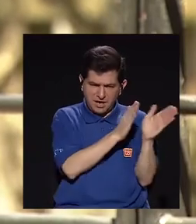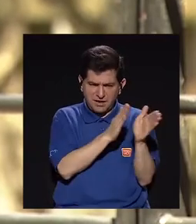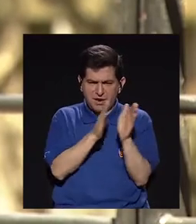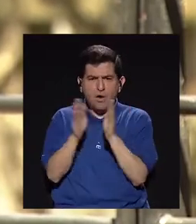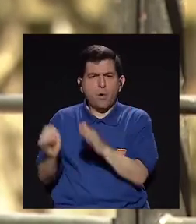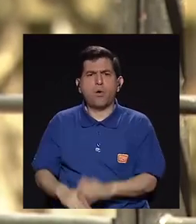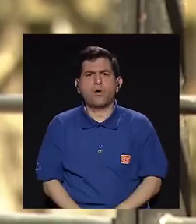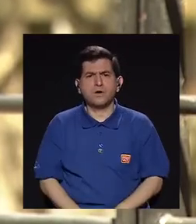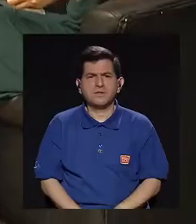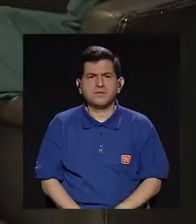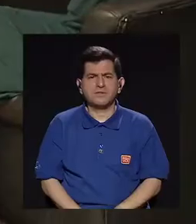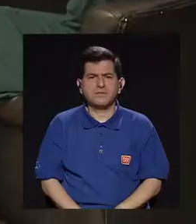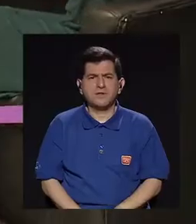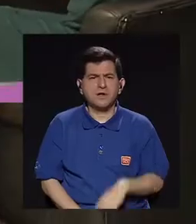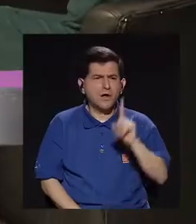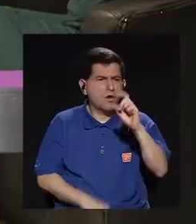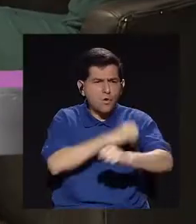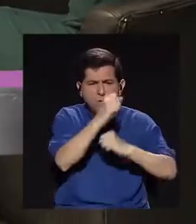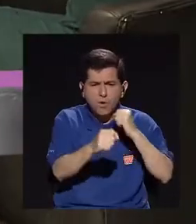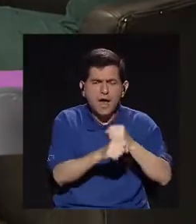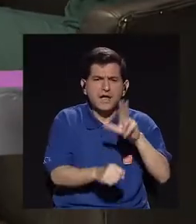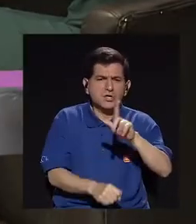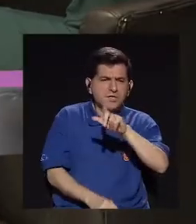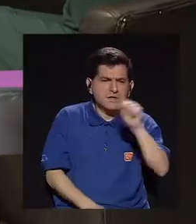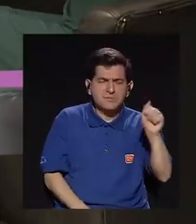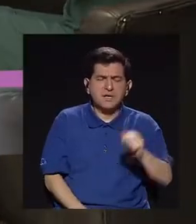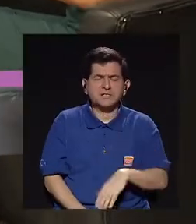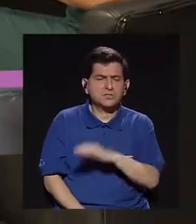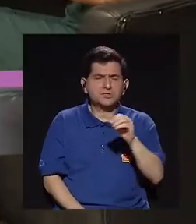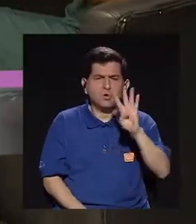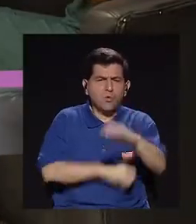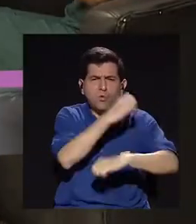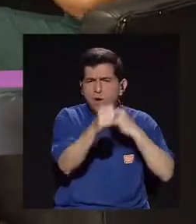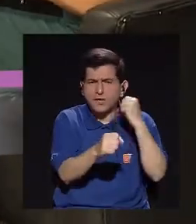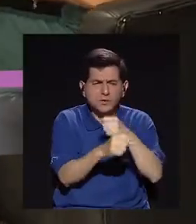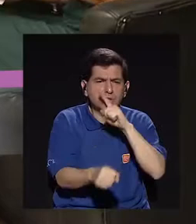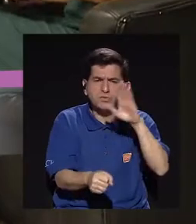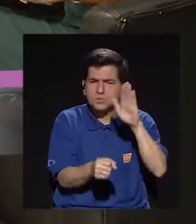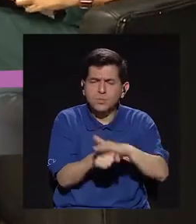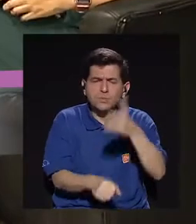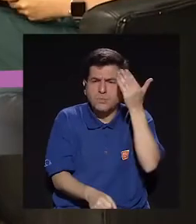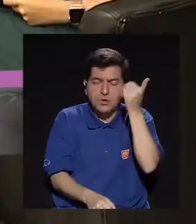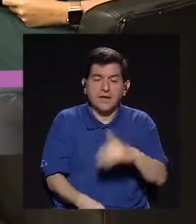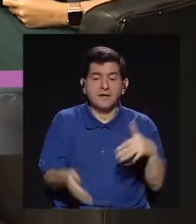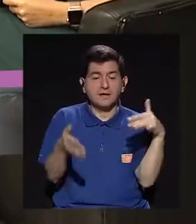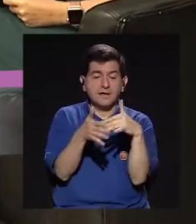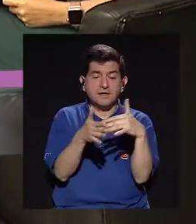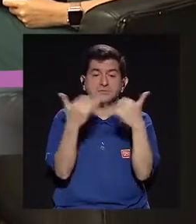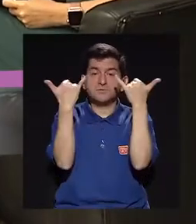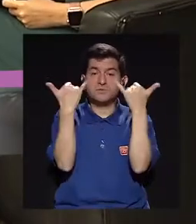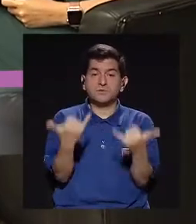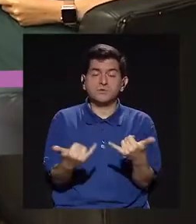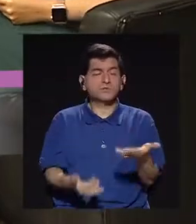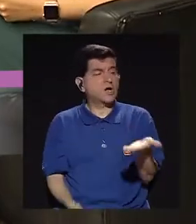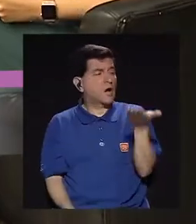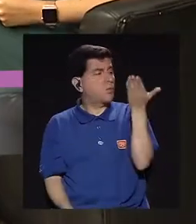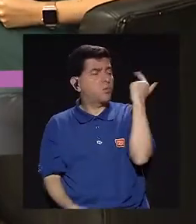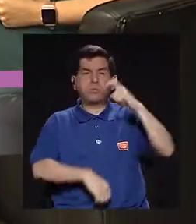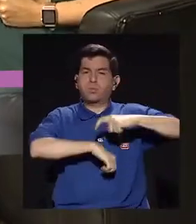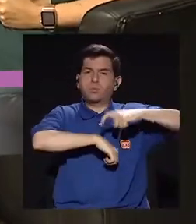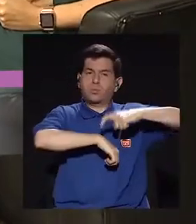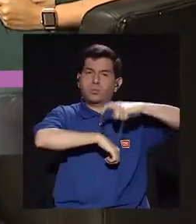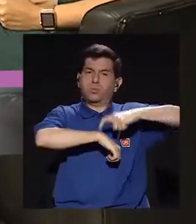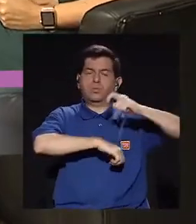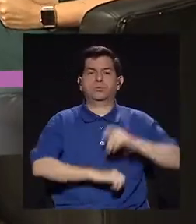orden específico? ¿Por qué hay que llevarlo al año y tres meses, a los cuatro años? ¿Por qué es así? Ya hay estudios que se han hecho desde hace